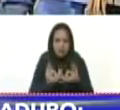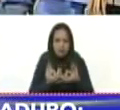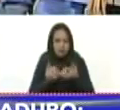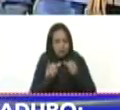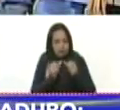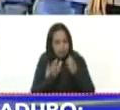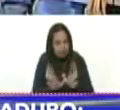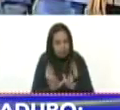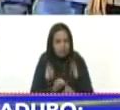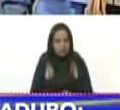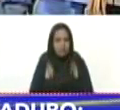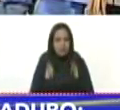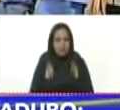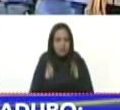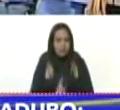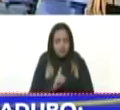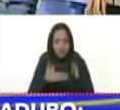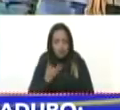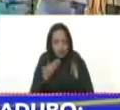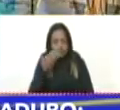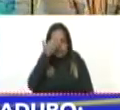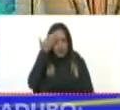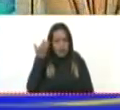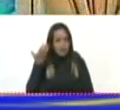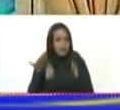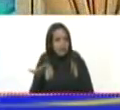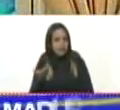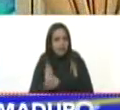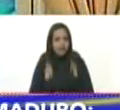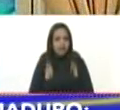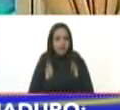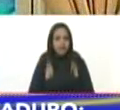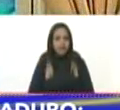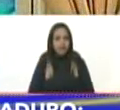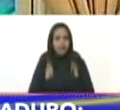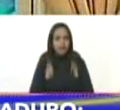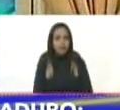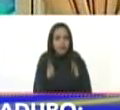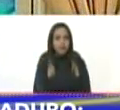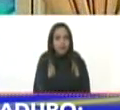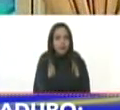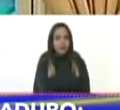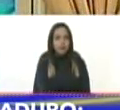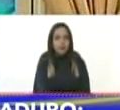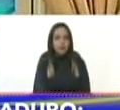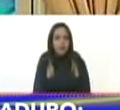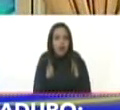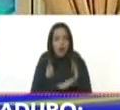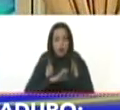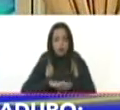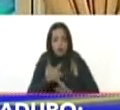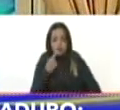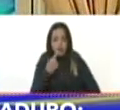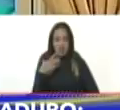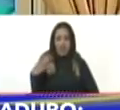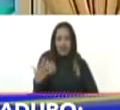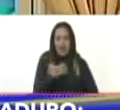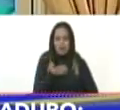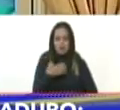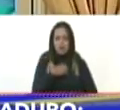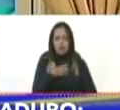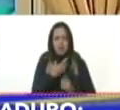No podía dejarlo pasar. No podía dejarlo pasar. Porque ellos se la dan de campeones de la democracia.